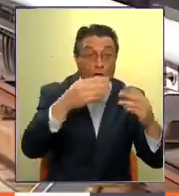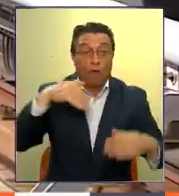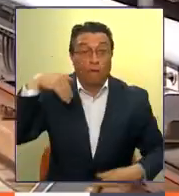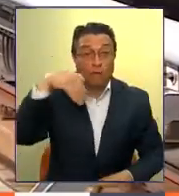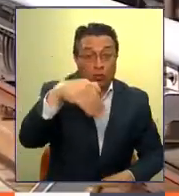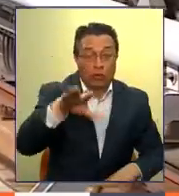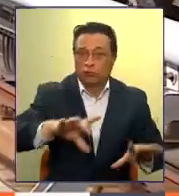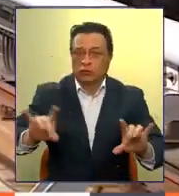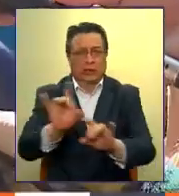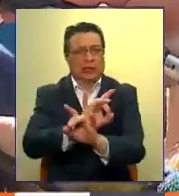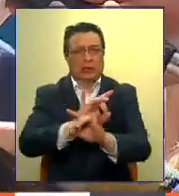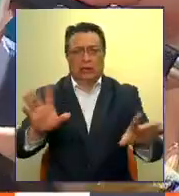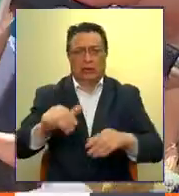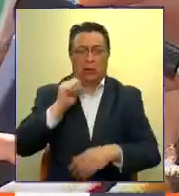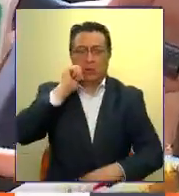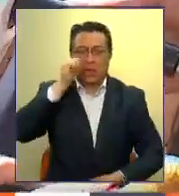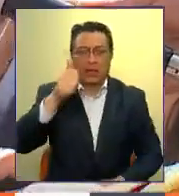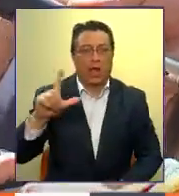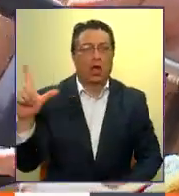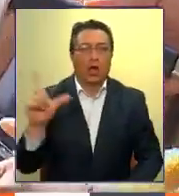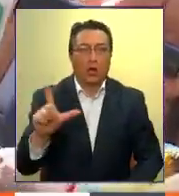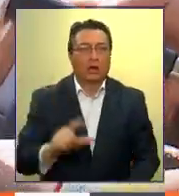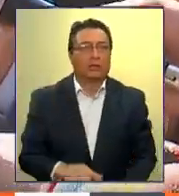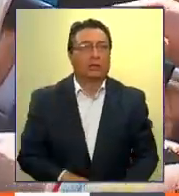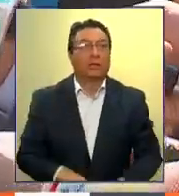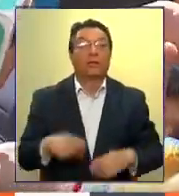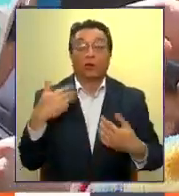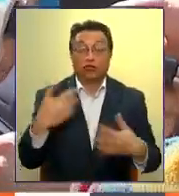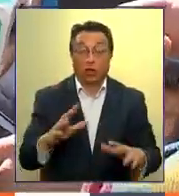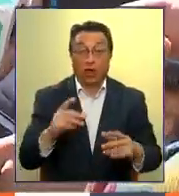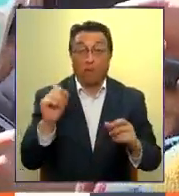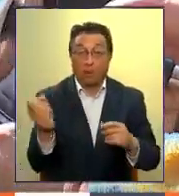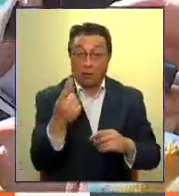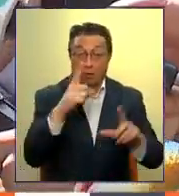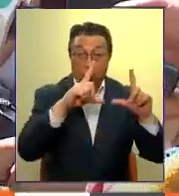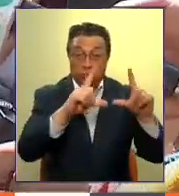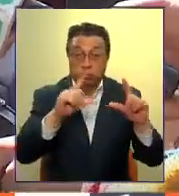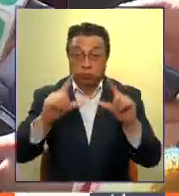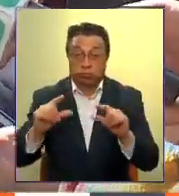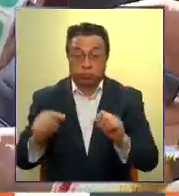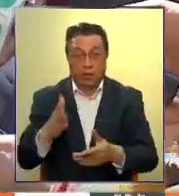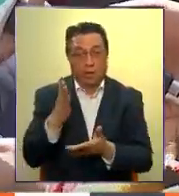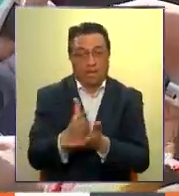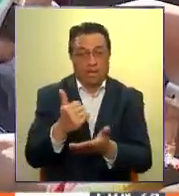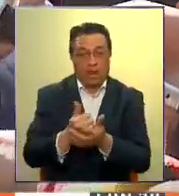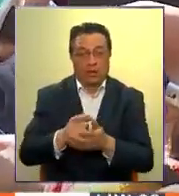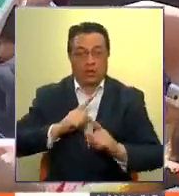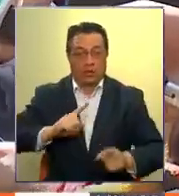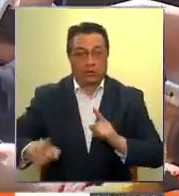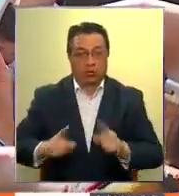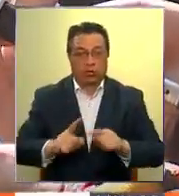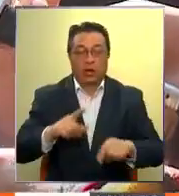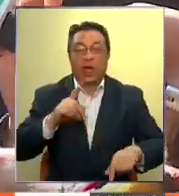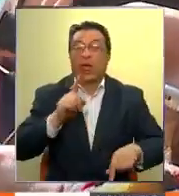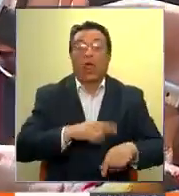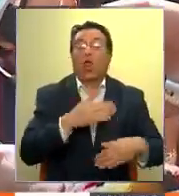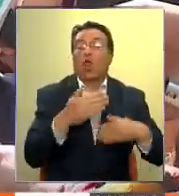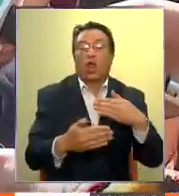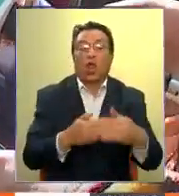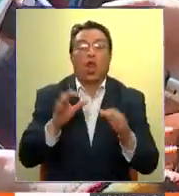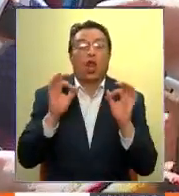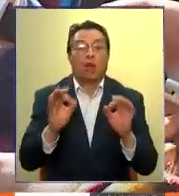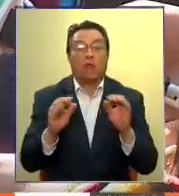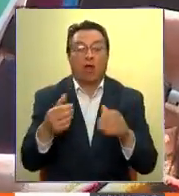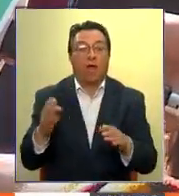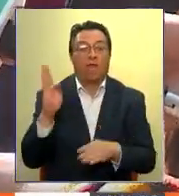para este super lunes cuando estos primeros de confinamientos volvimos al plan de operación de temporada normal con refuerzos de